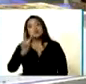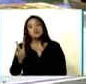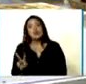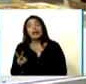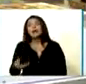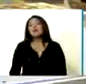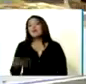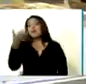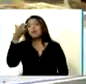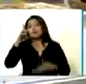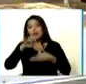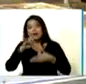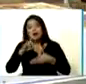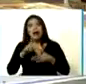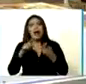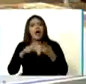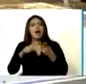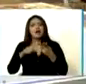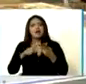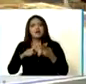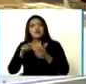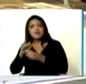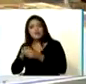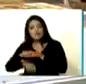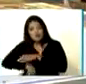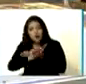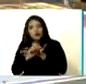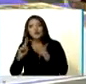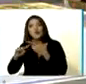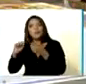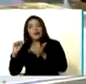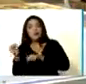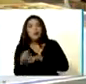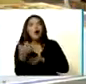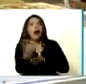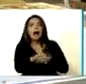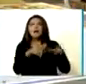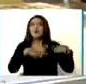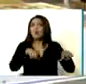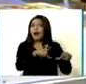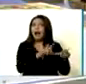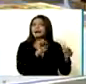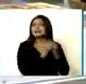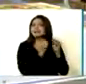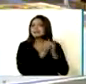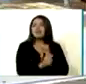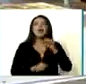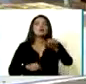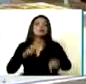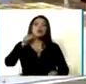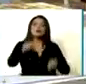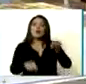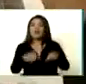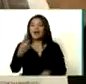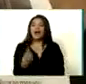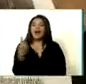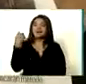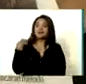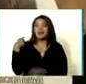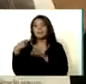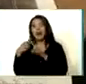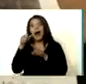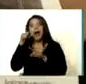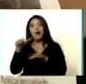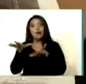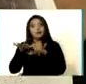toda Latinoamérica. Va a tener campo de fútbol, de béisbol, ya se han inaugurado canchas sintéticas, ciclovías, y ayer esta incorporación de este parque